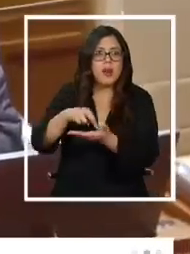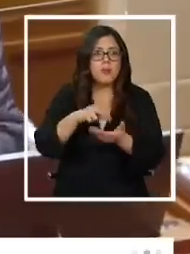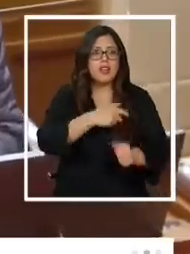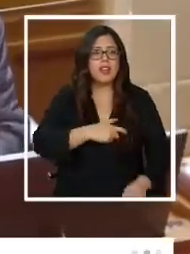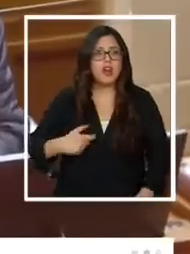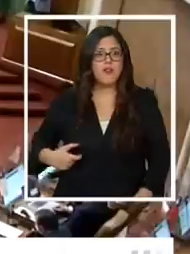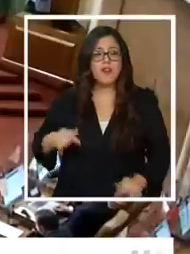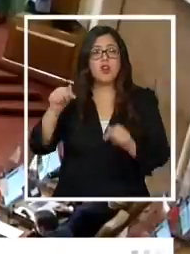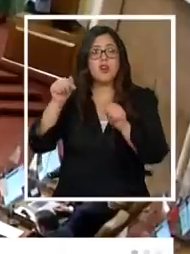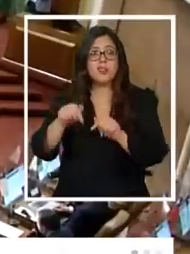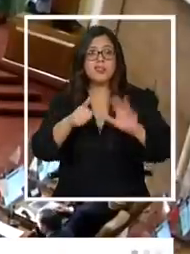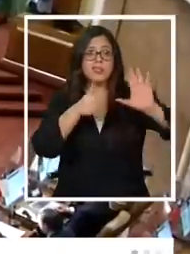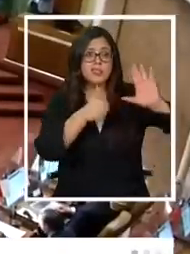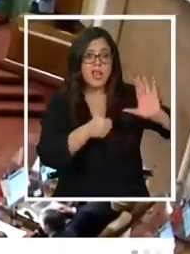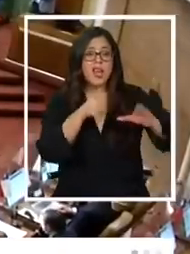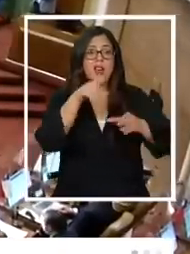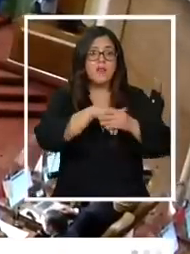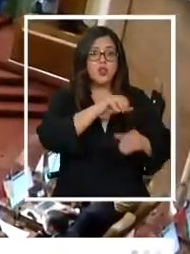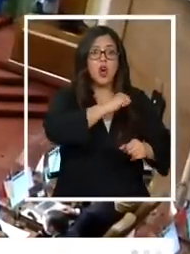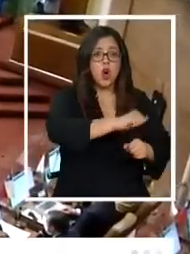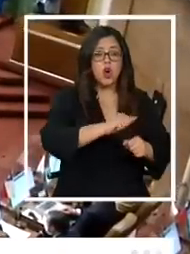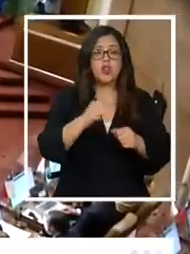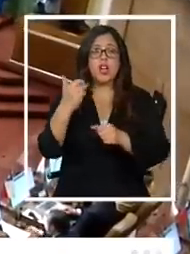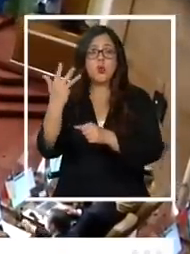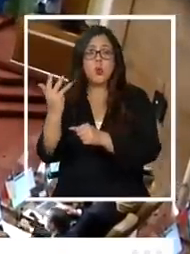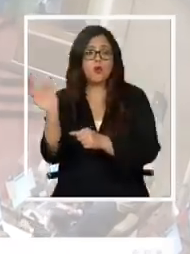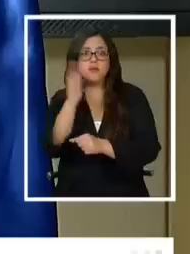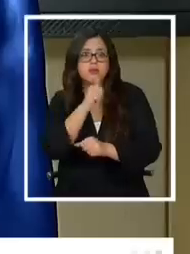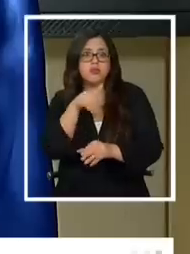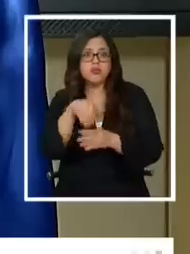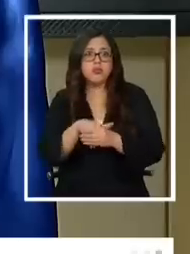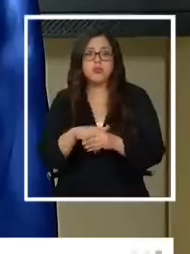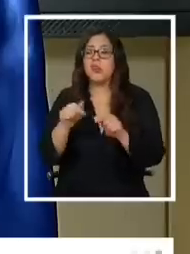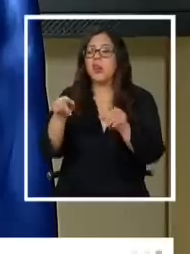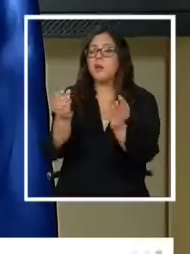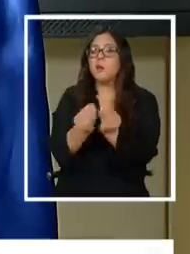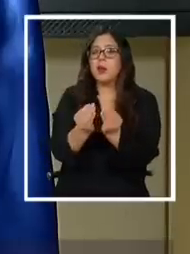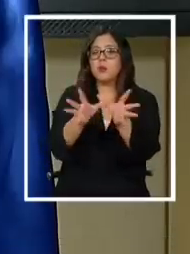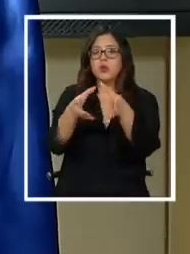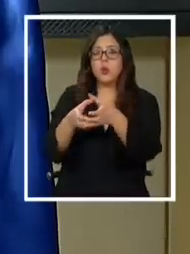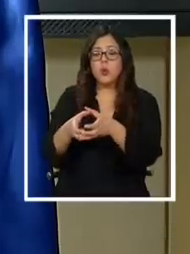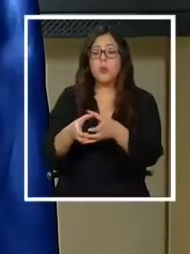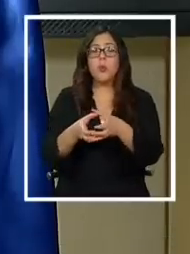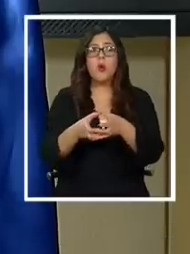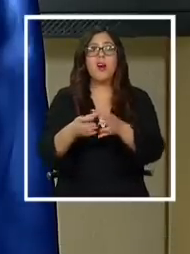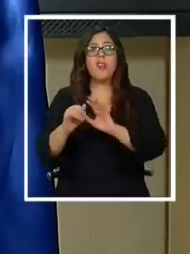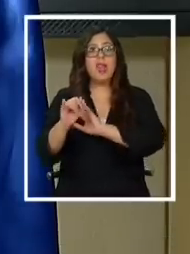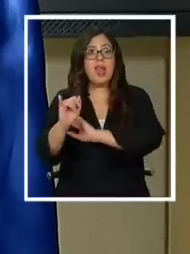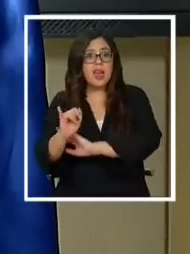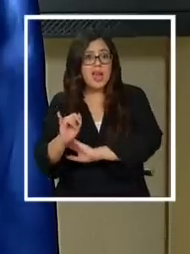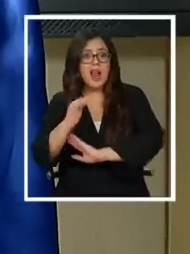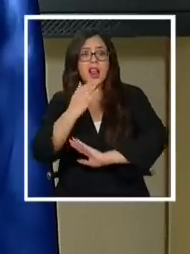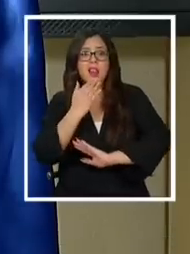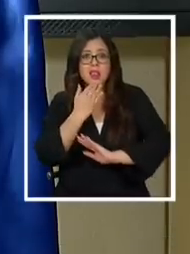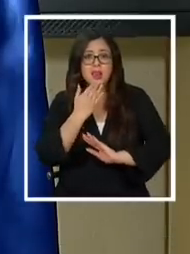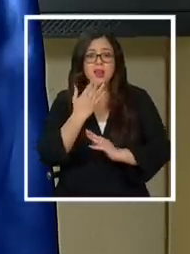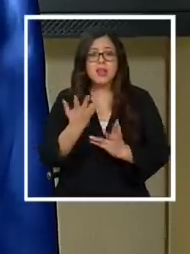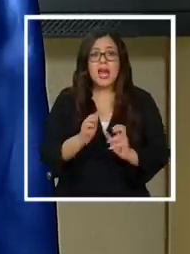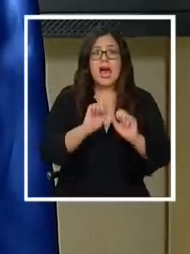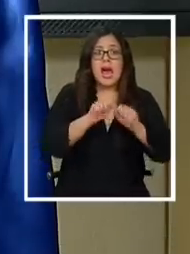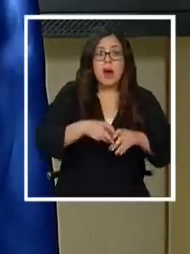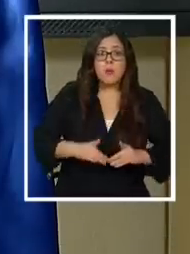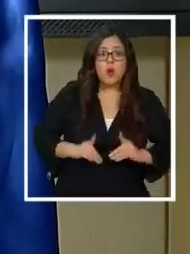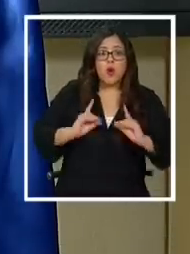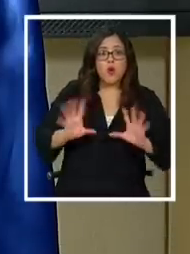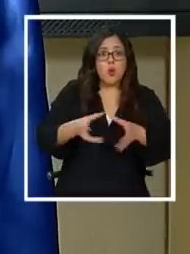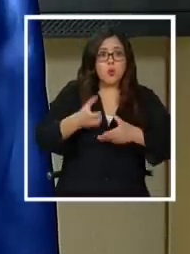gobierno cuando 6 votaron en contra y 9 se abstuvieron. Para muchos sectores de izquierda, sobre todo dentro de Apruebo